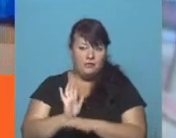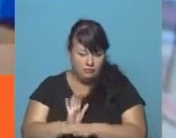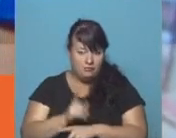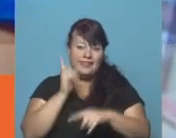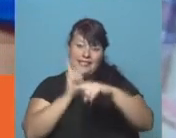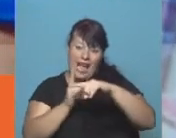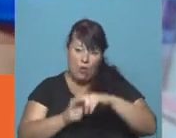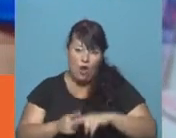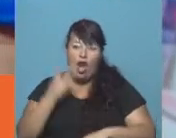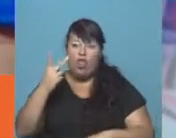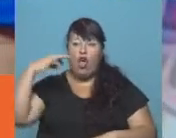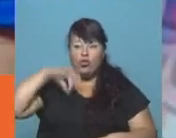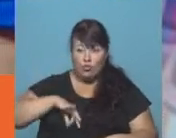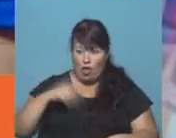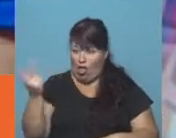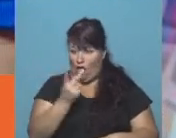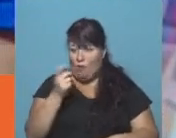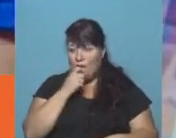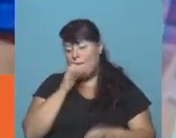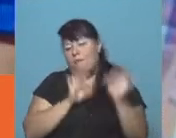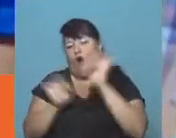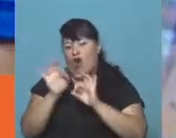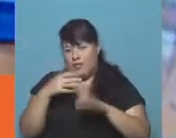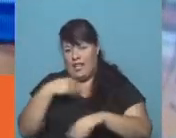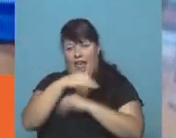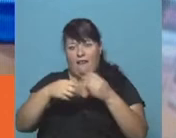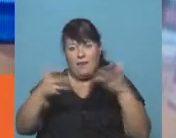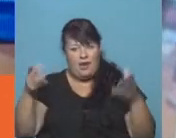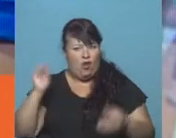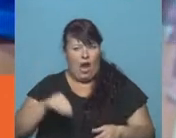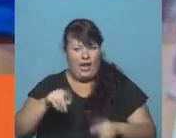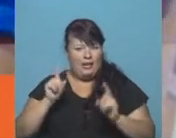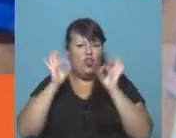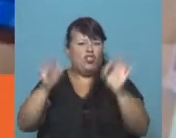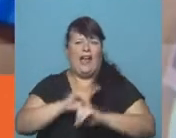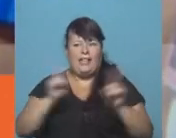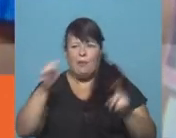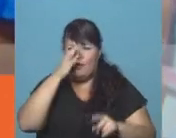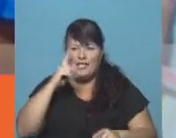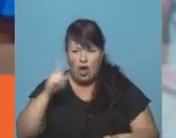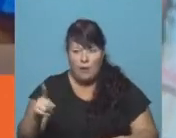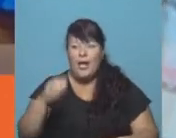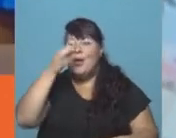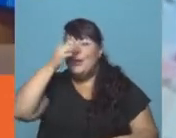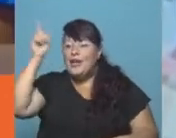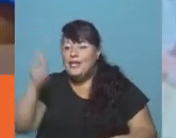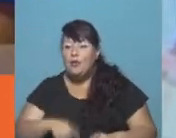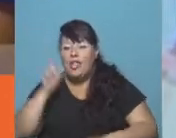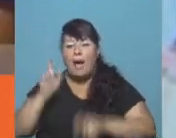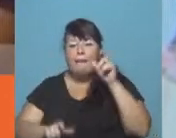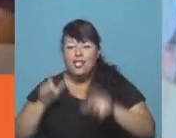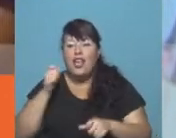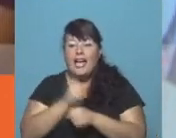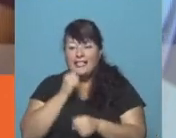calculando 12 ingresos si en un porcentaje importante de familia no llegan a esa cifra el 20 por ciento de la población económicamente